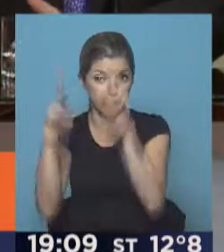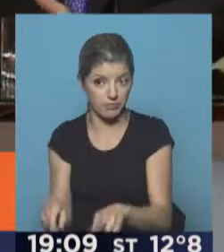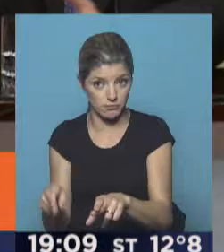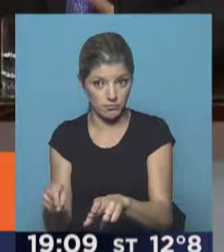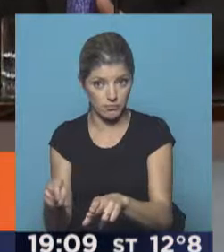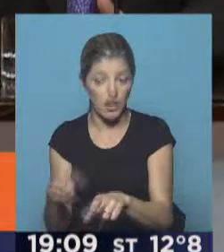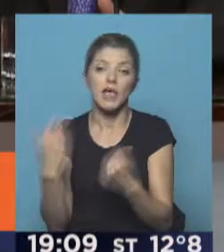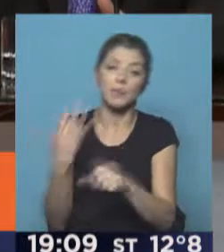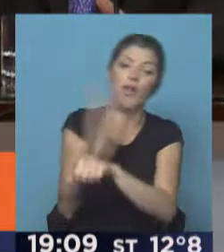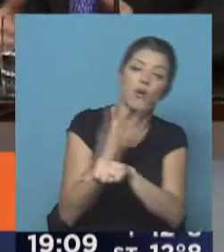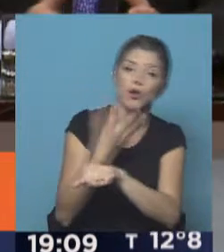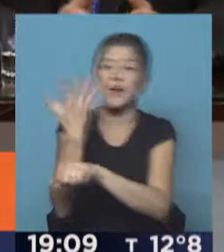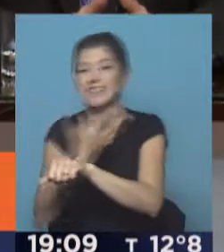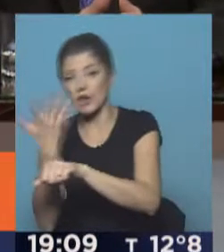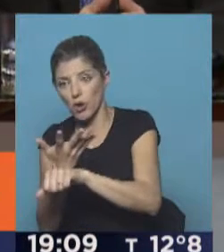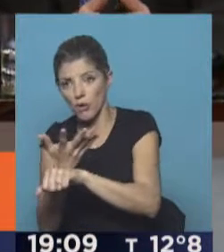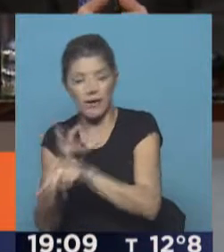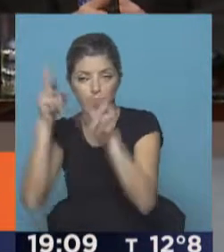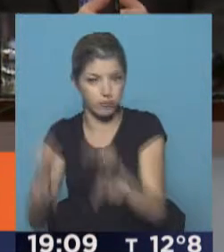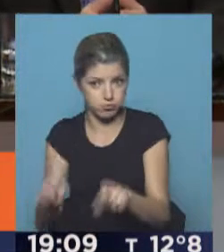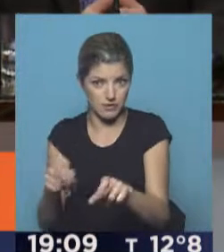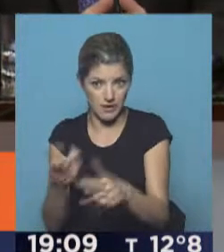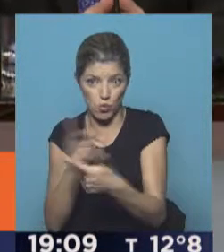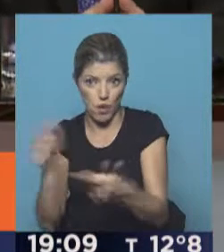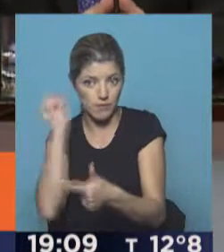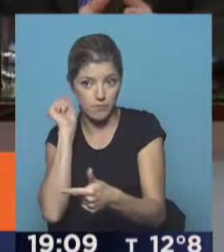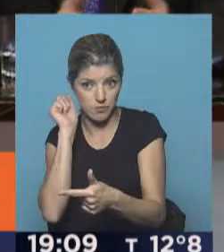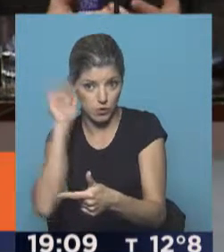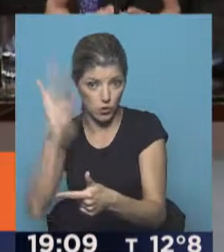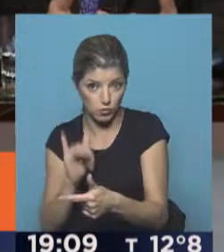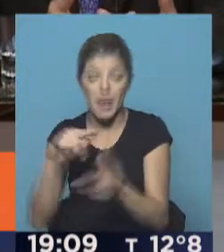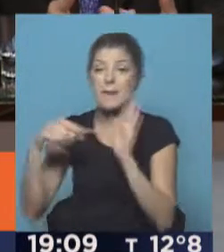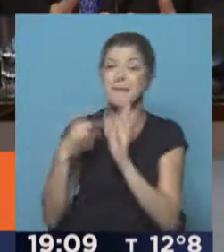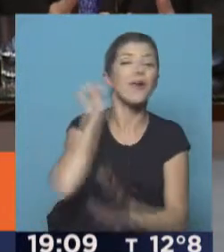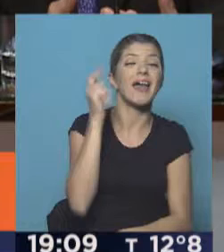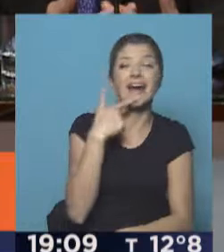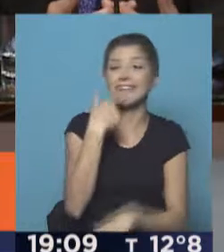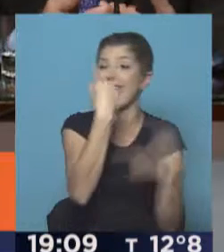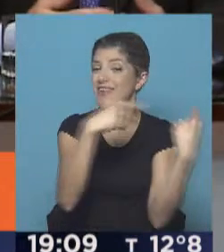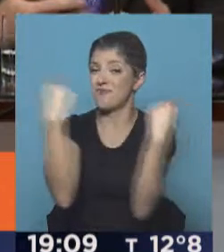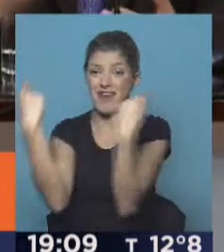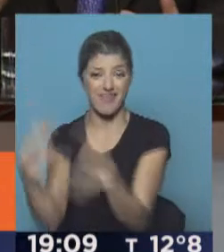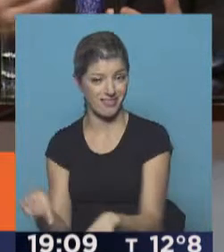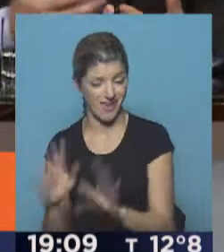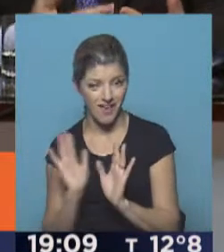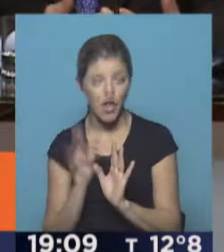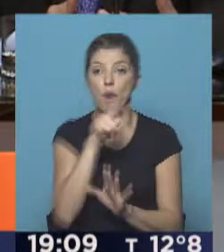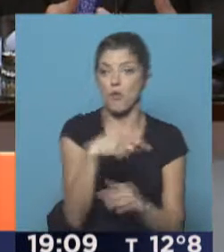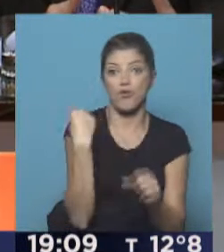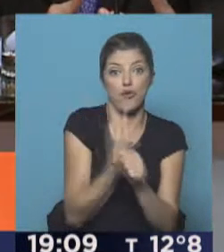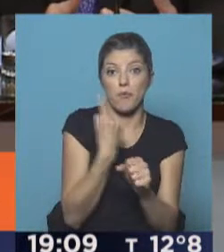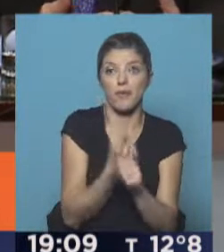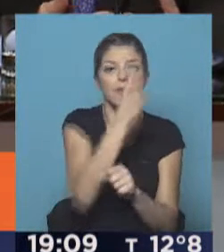4 horas, 5 horas sin el suministro. En el caso específico del gas, eso no se puede hacer porque hay razones de seguridad que impide que uno a un